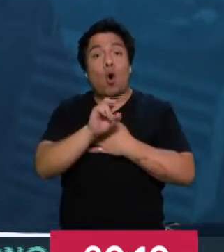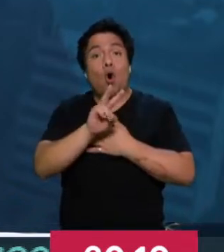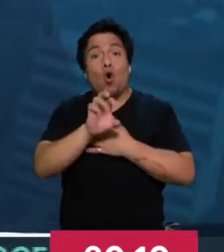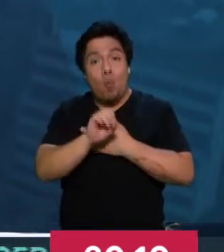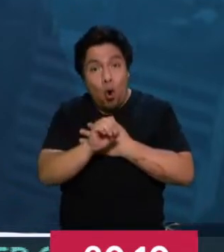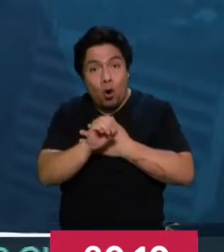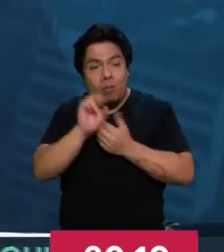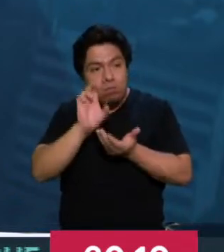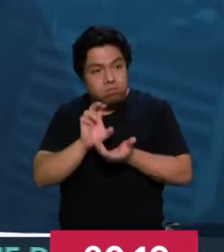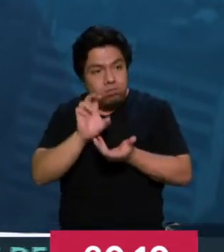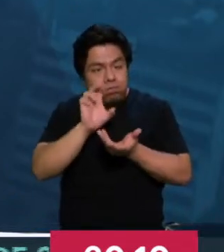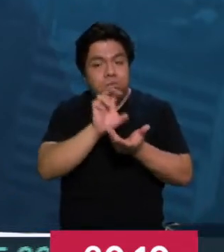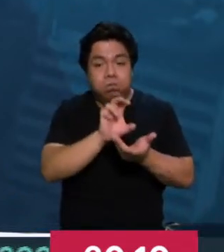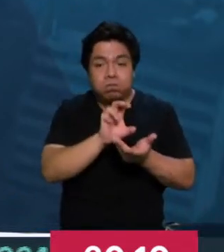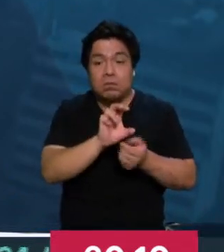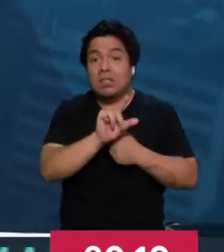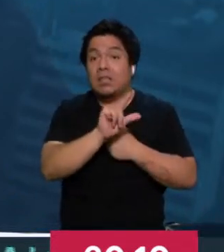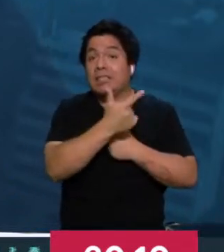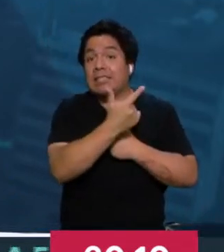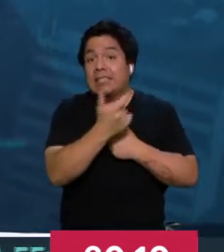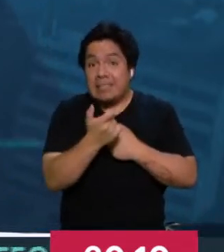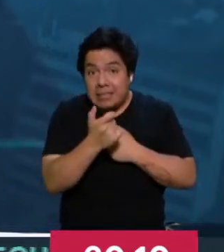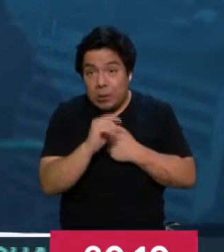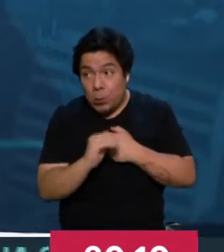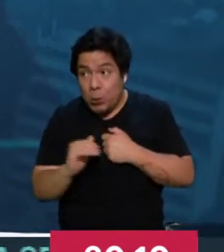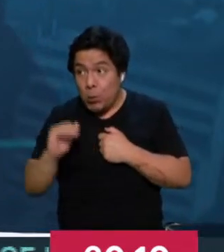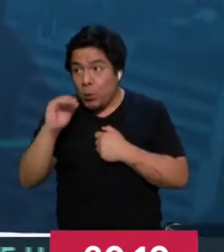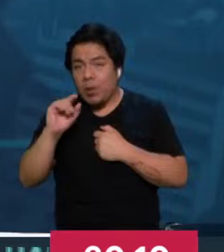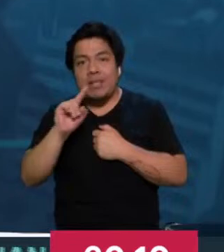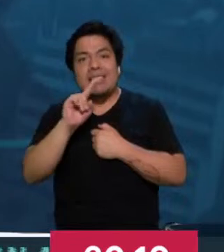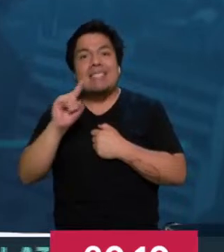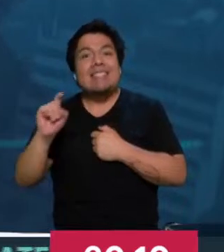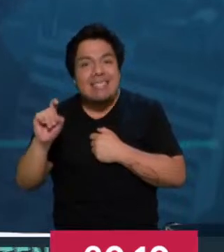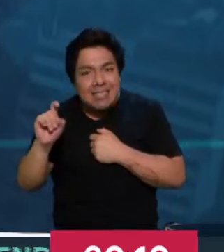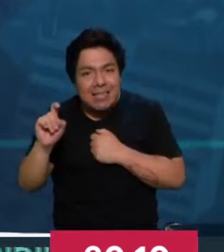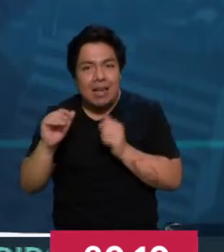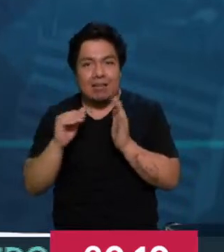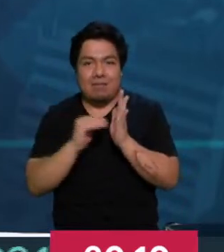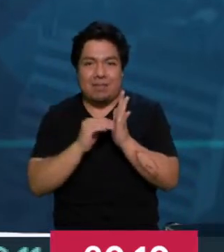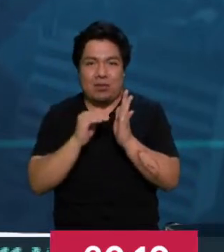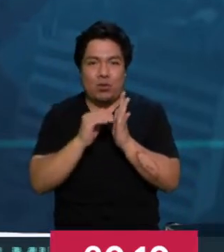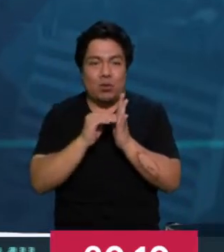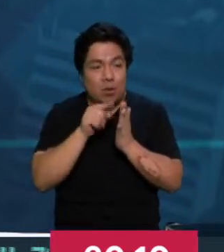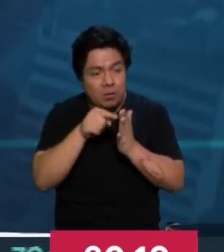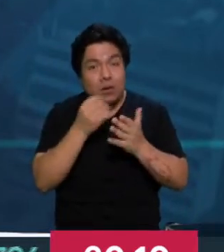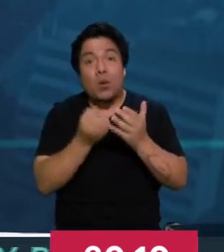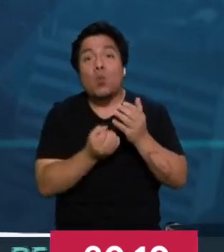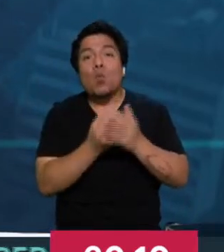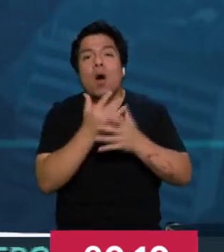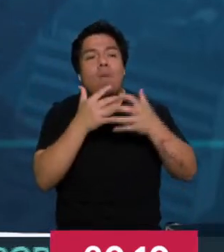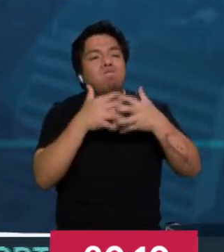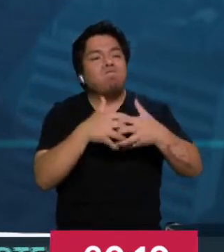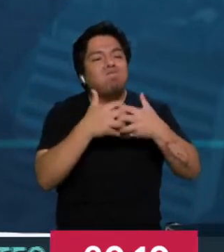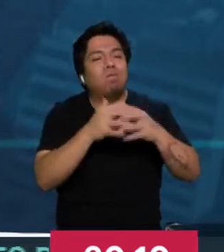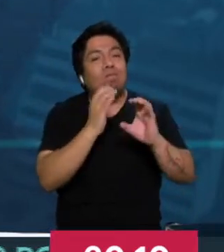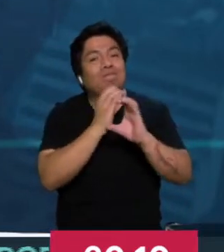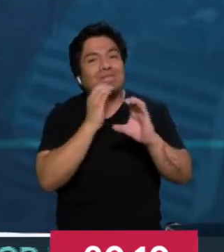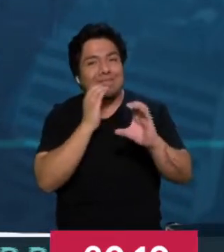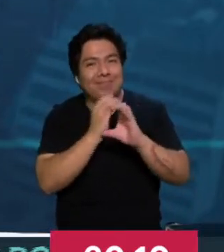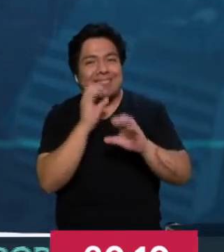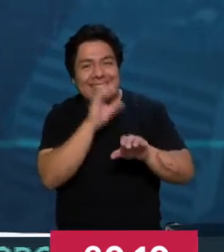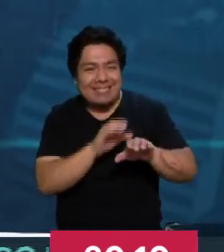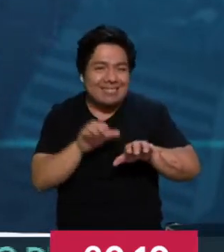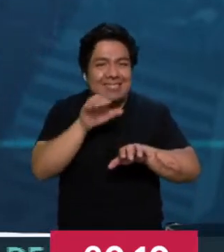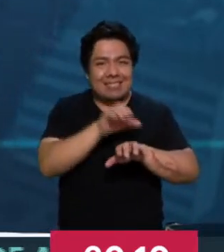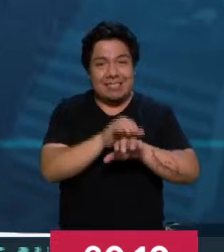aumentará su inversión para México de 700 a 100 millones de dólares para la instalación de una planta de camiones de carga. Esta iniciará